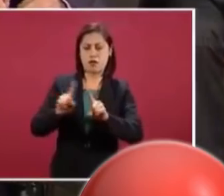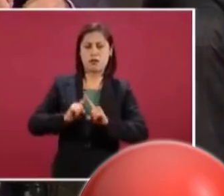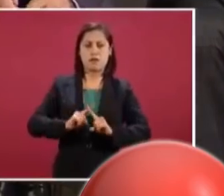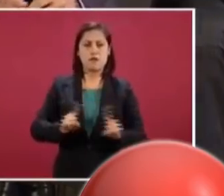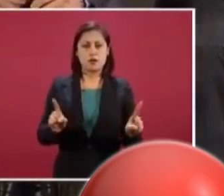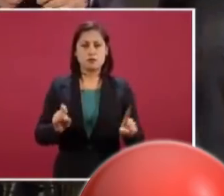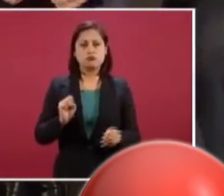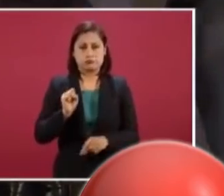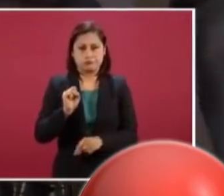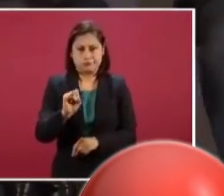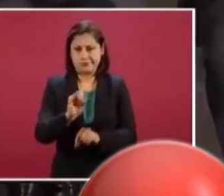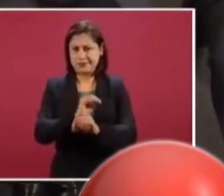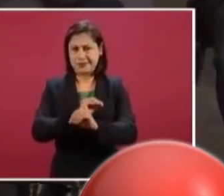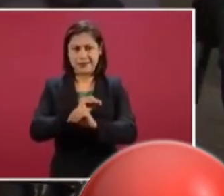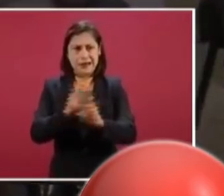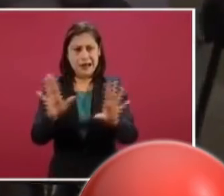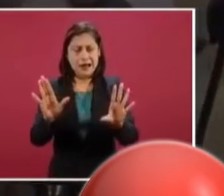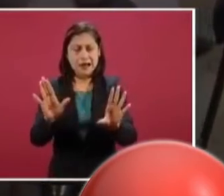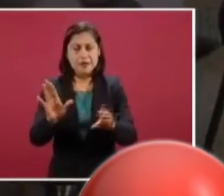porque